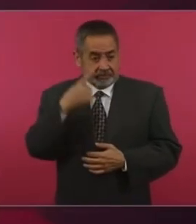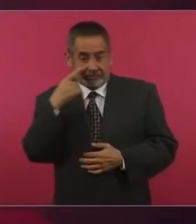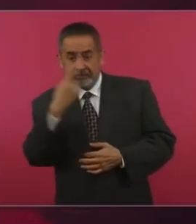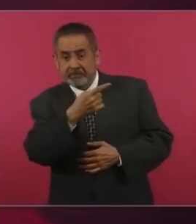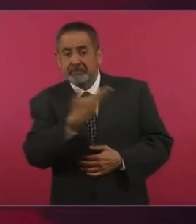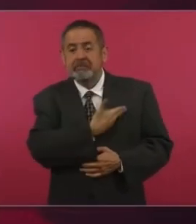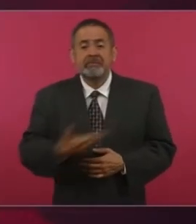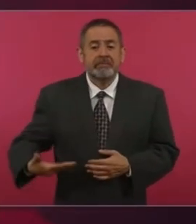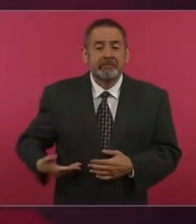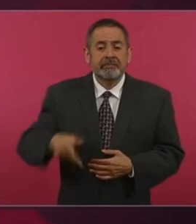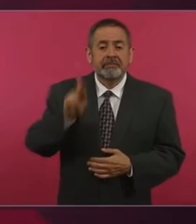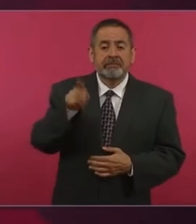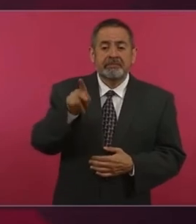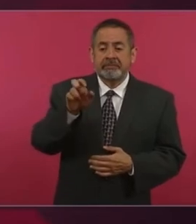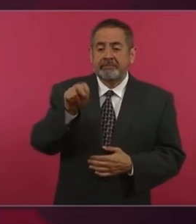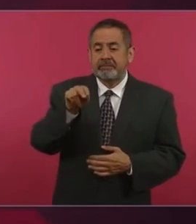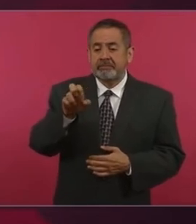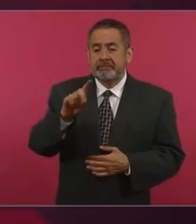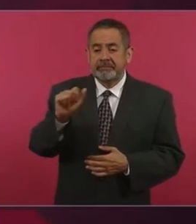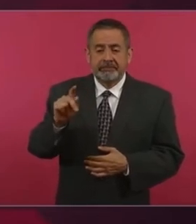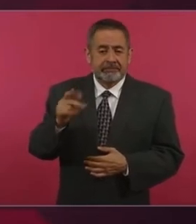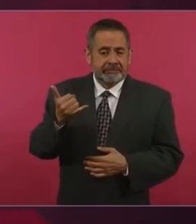presidente